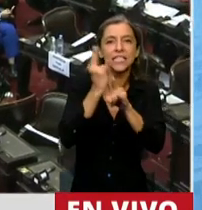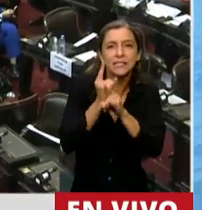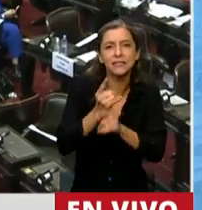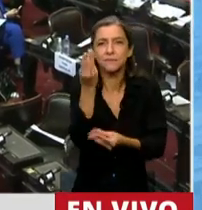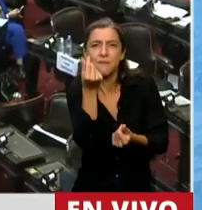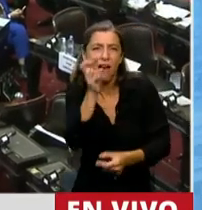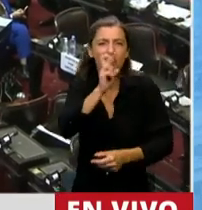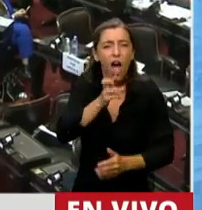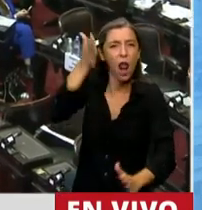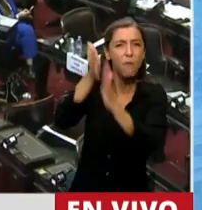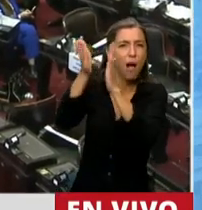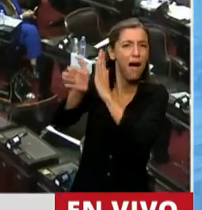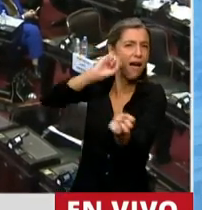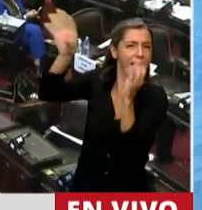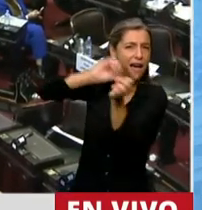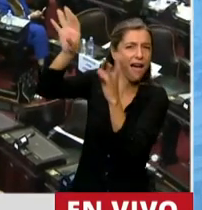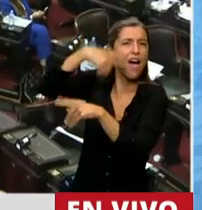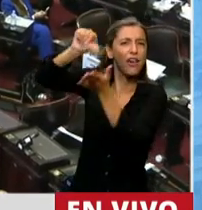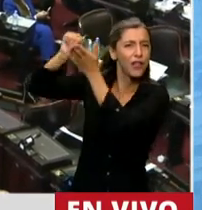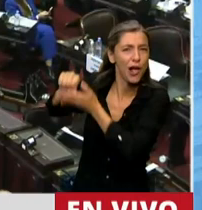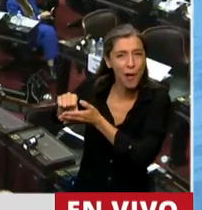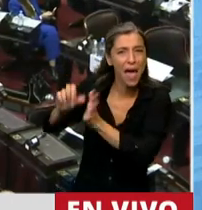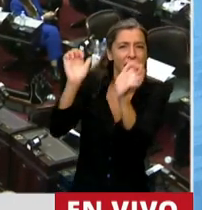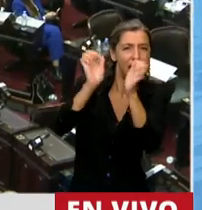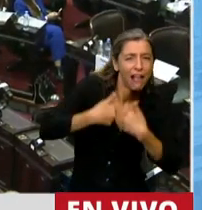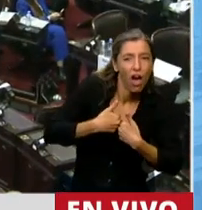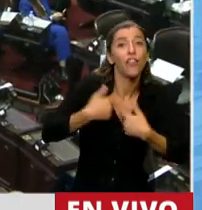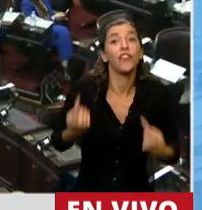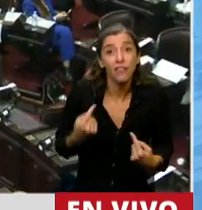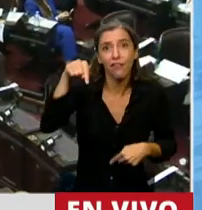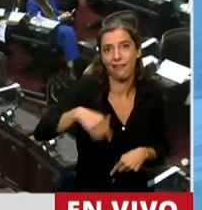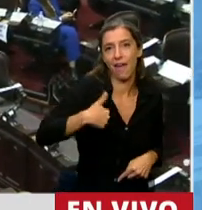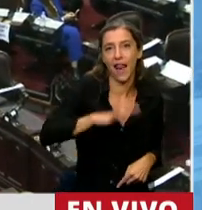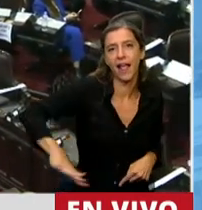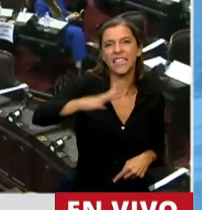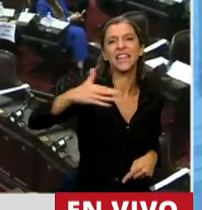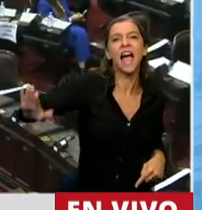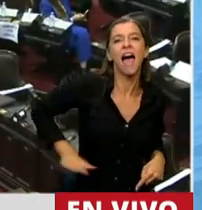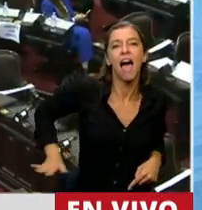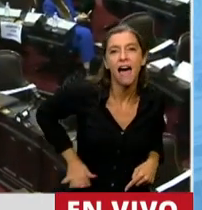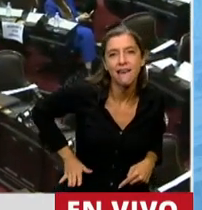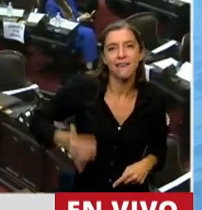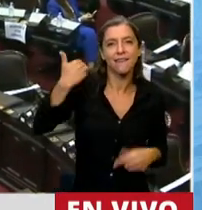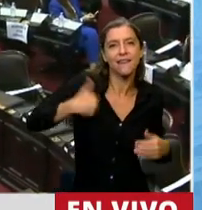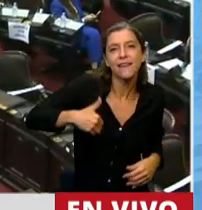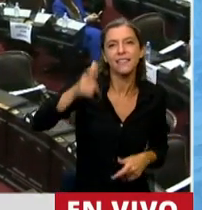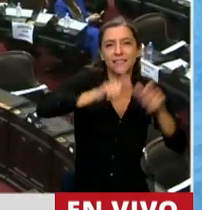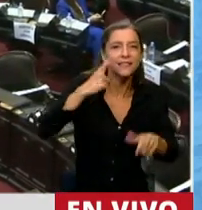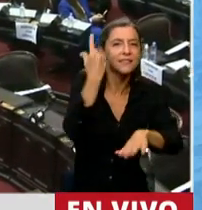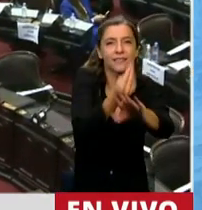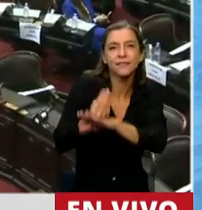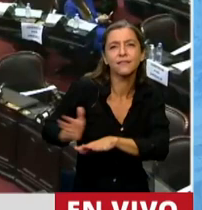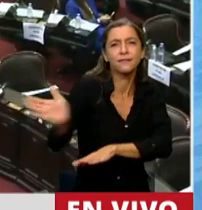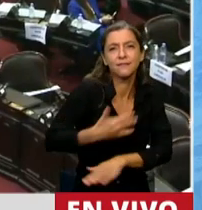capitales, campeones mundiales de los paraísos fiscales. ¡Hambre! Eso es lo que dejaron en la Argentina. Y hablan con